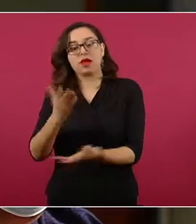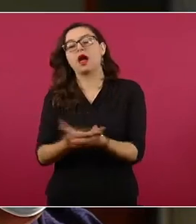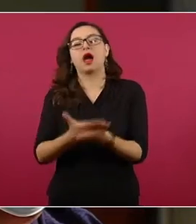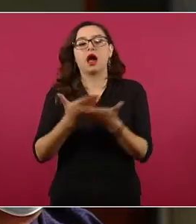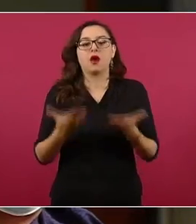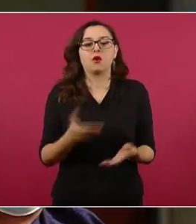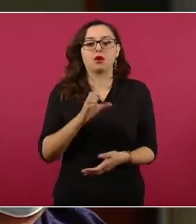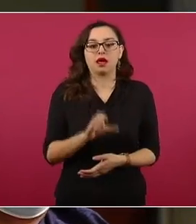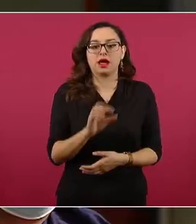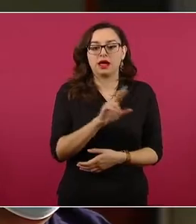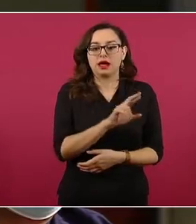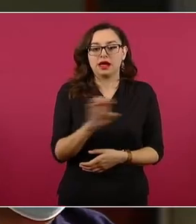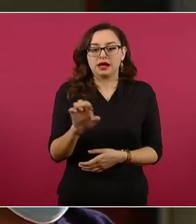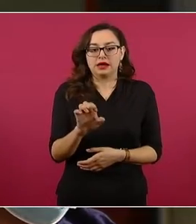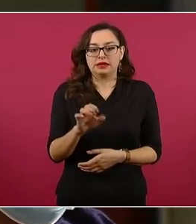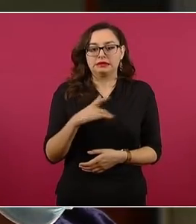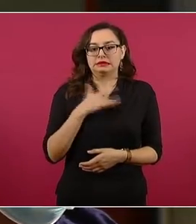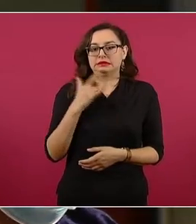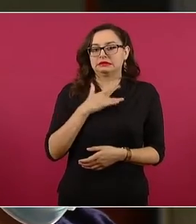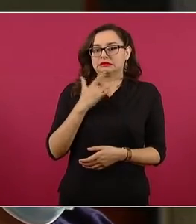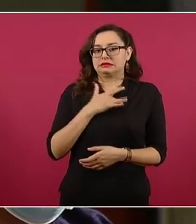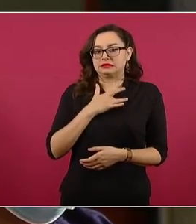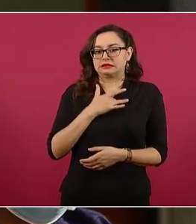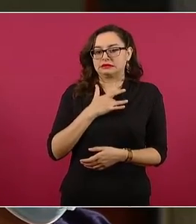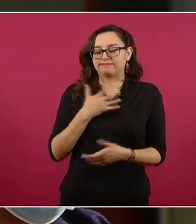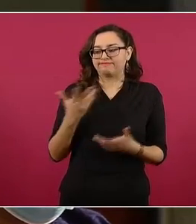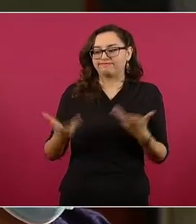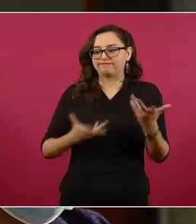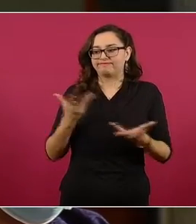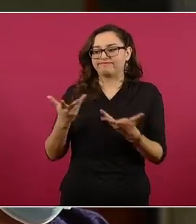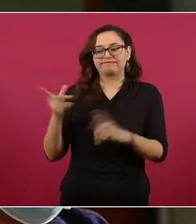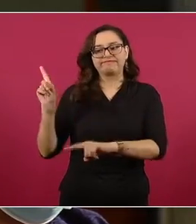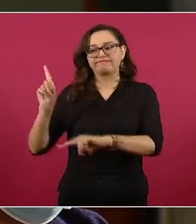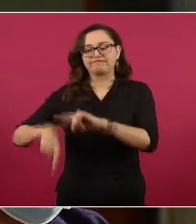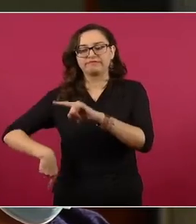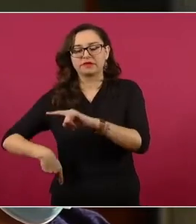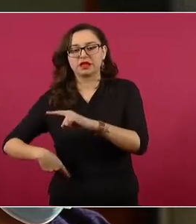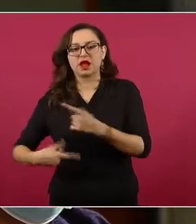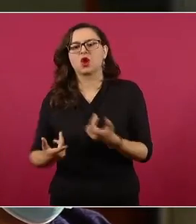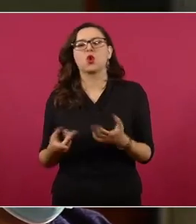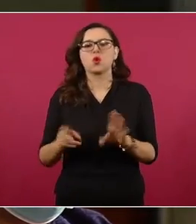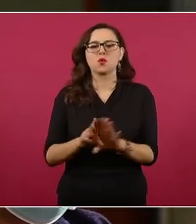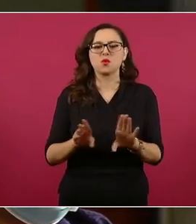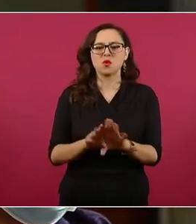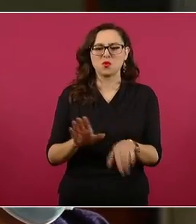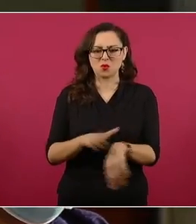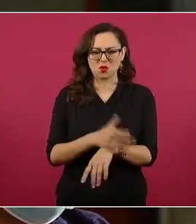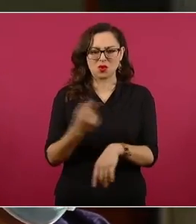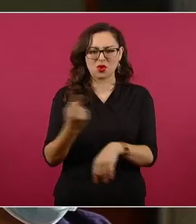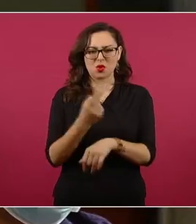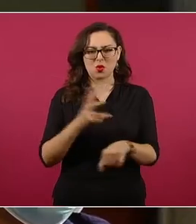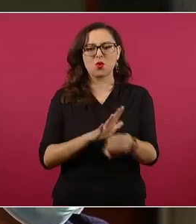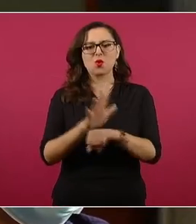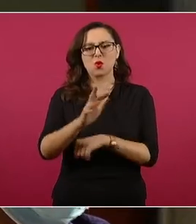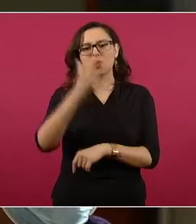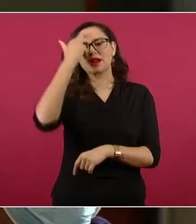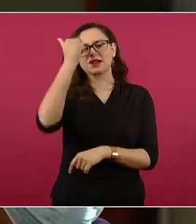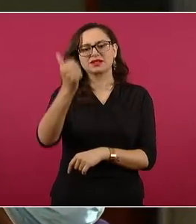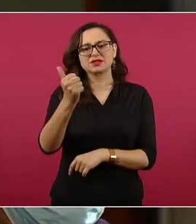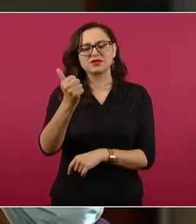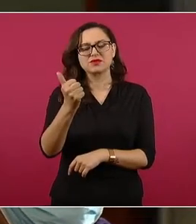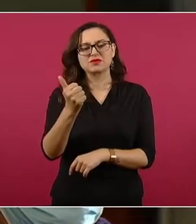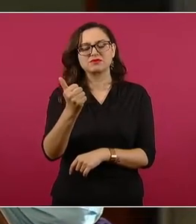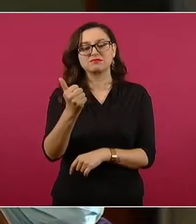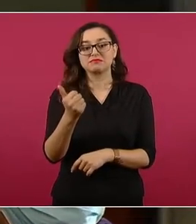energética para poder, no sé si las razones por las que ya se decide esto, si sabe usted, pueda ser esta decisión que se tome